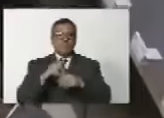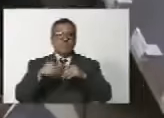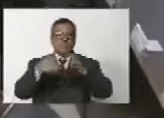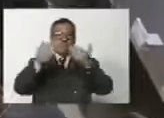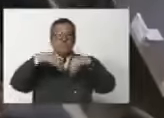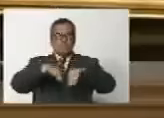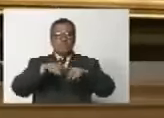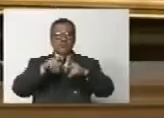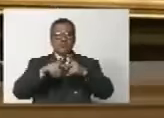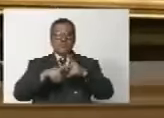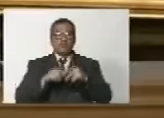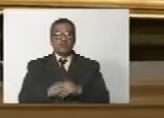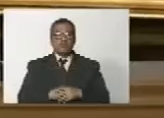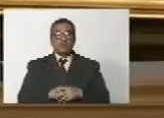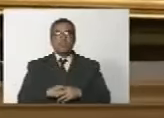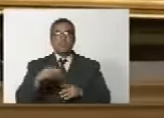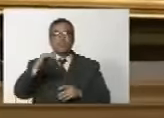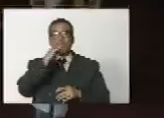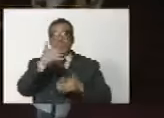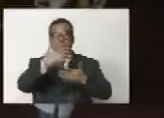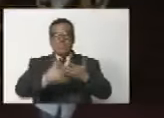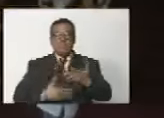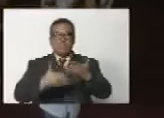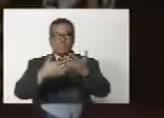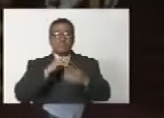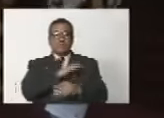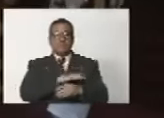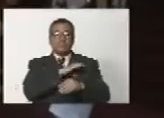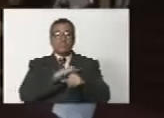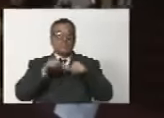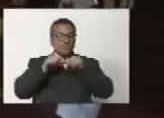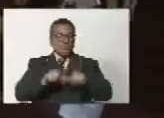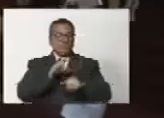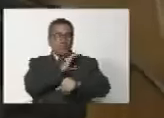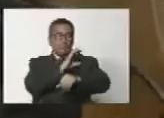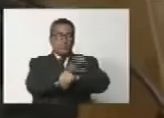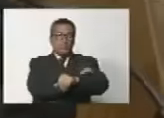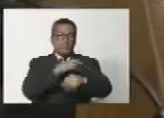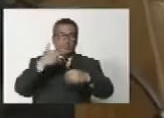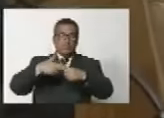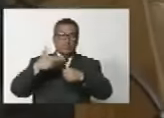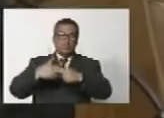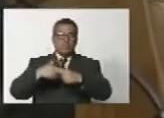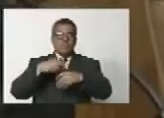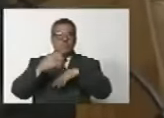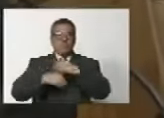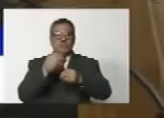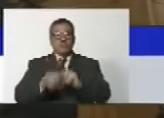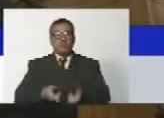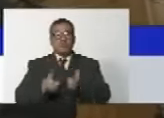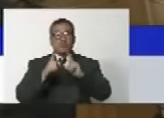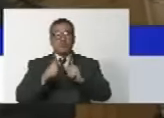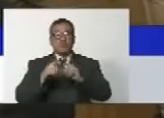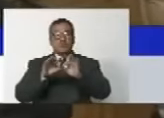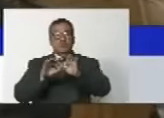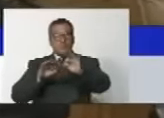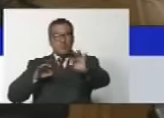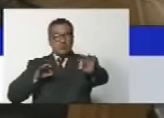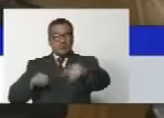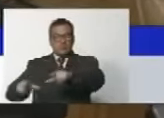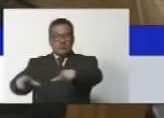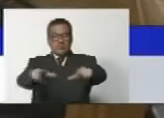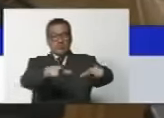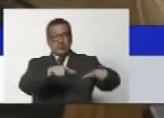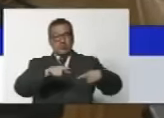punto de la cuenta, ciudadana secretaria. Informe que presenta la Comisión Permanente de Energía y Petróleo, mediante el cual se autoriza la extensión del